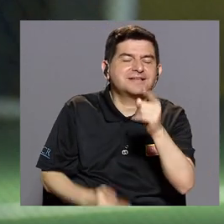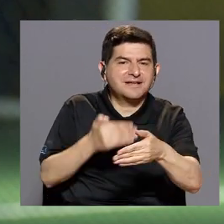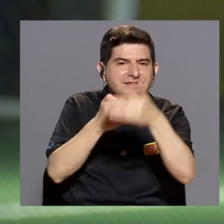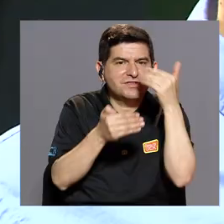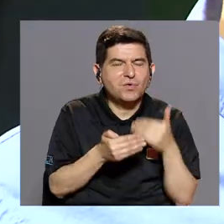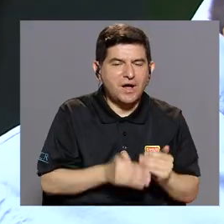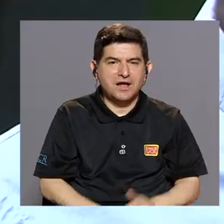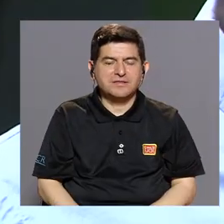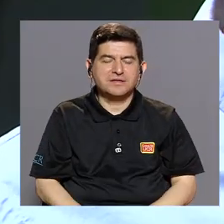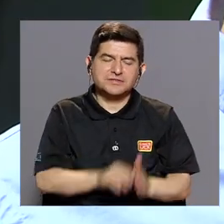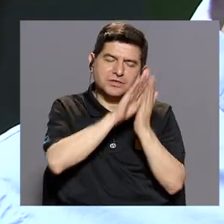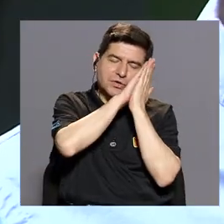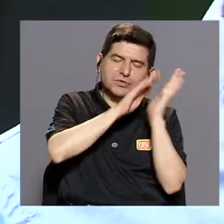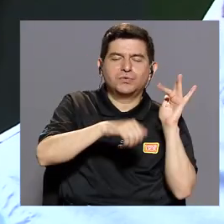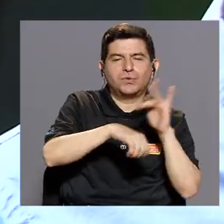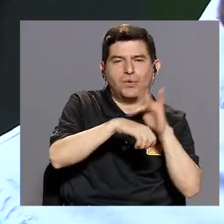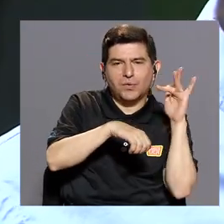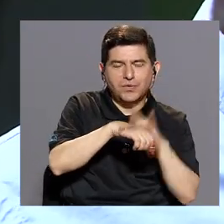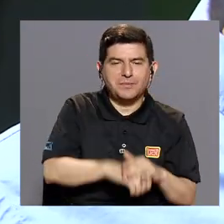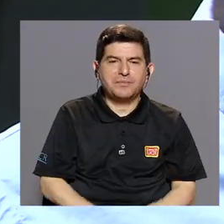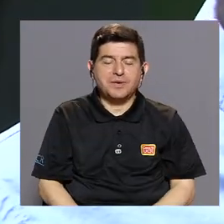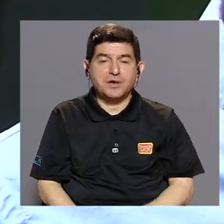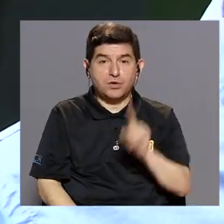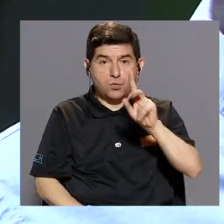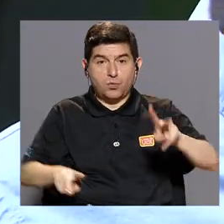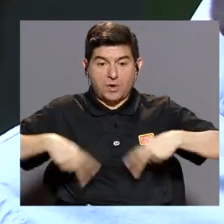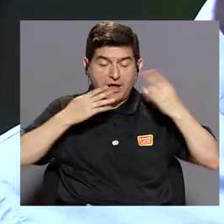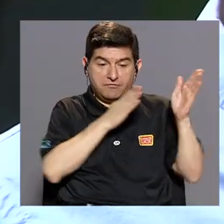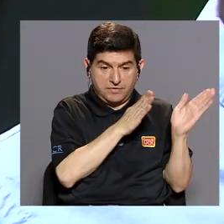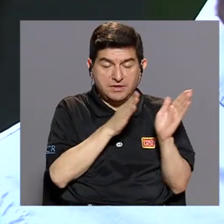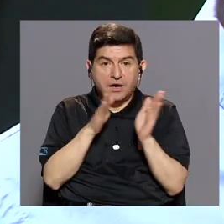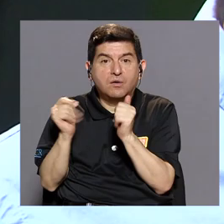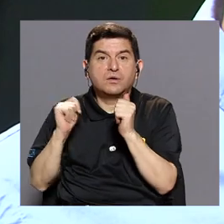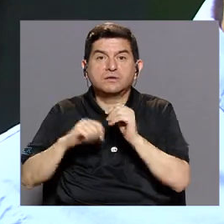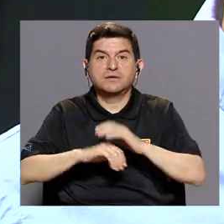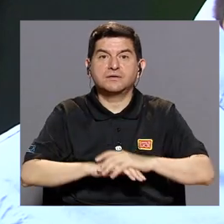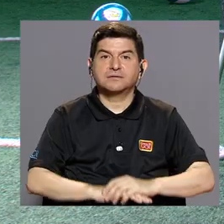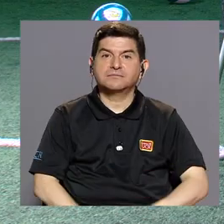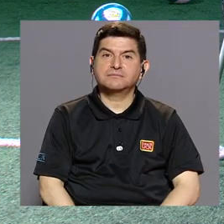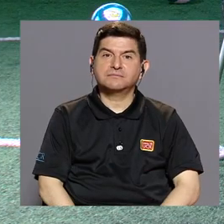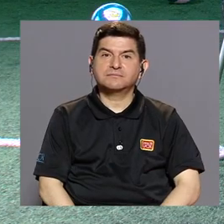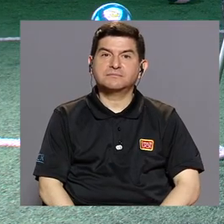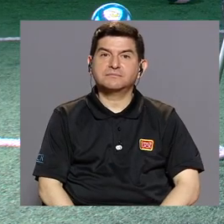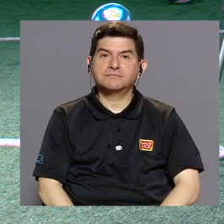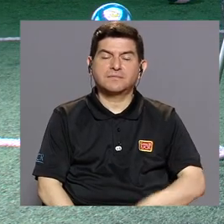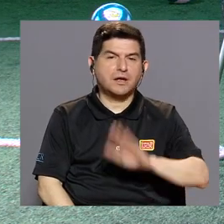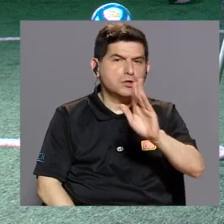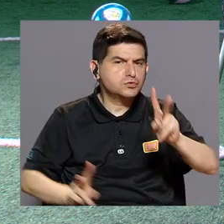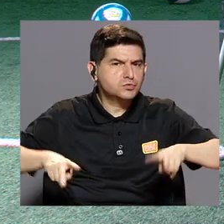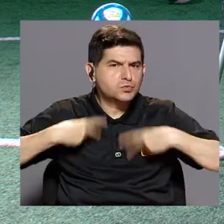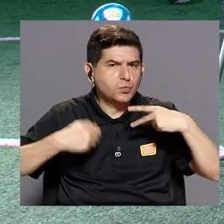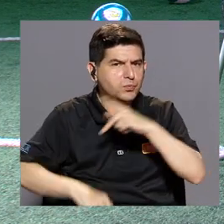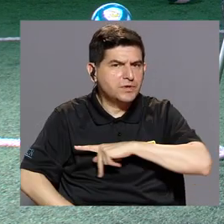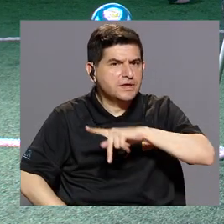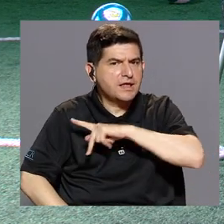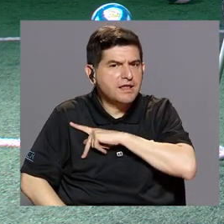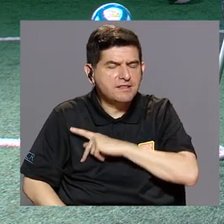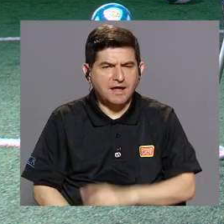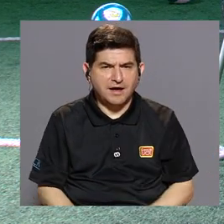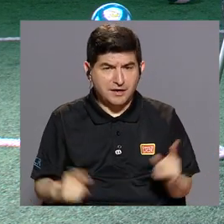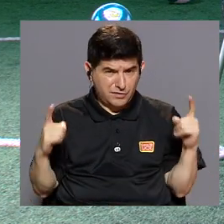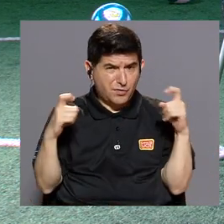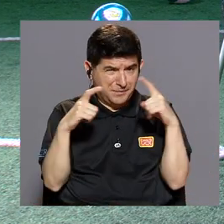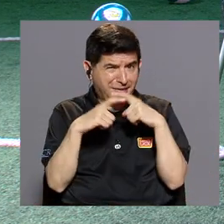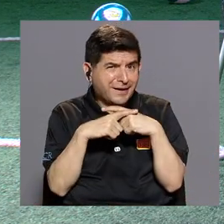está diciendo, acostarse temprano, llevar la vida ordenada, en fin, ¿verdad? en su vida personal, ¿qué